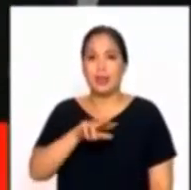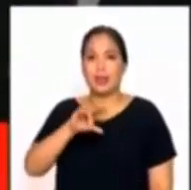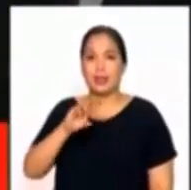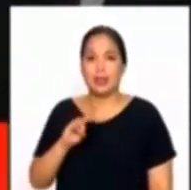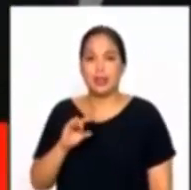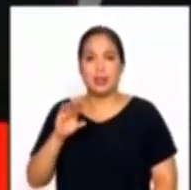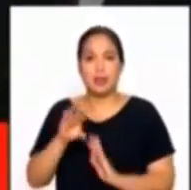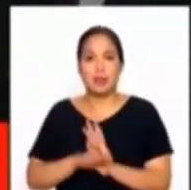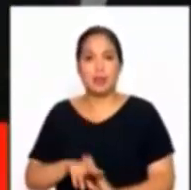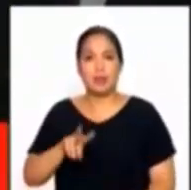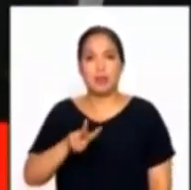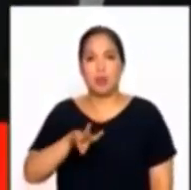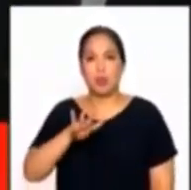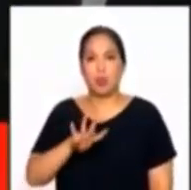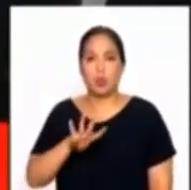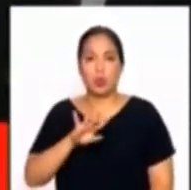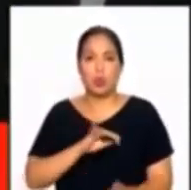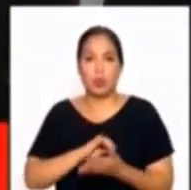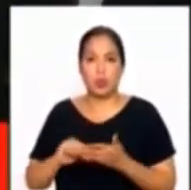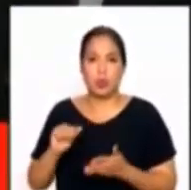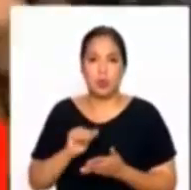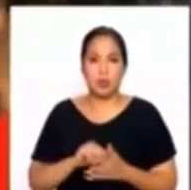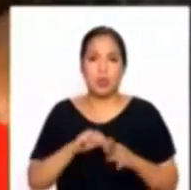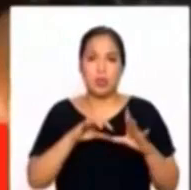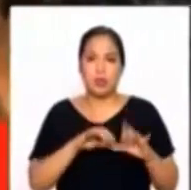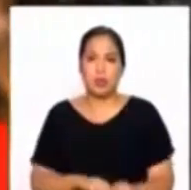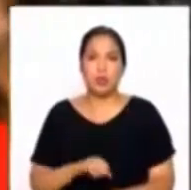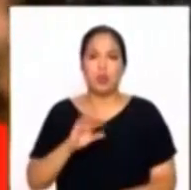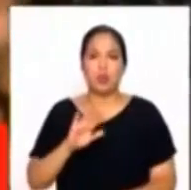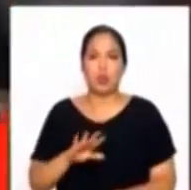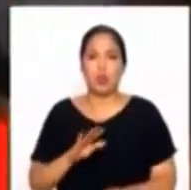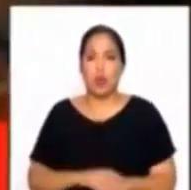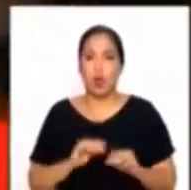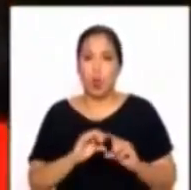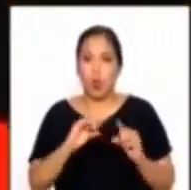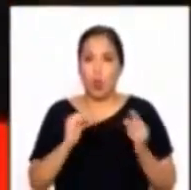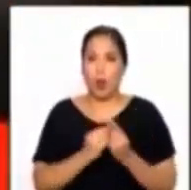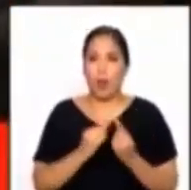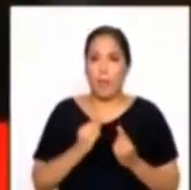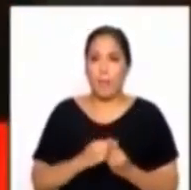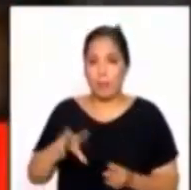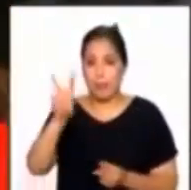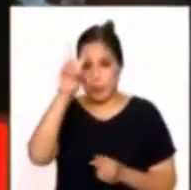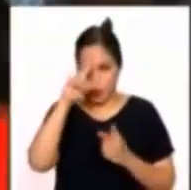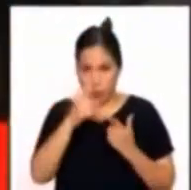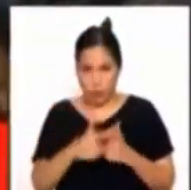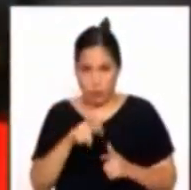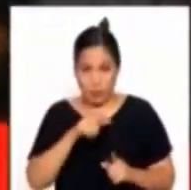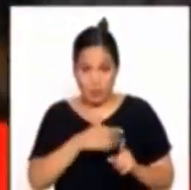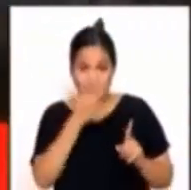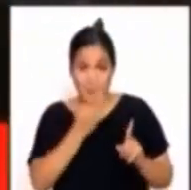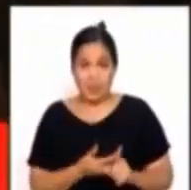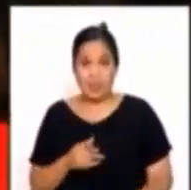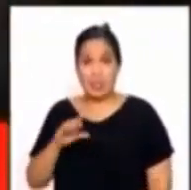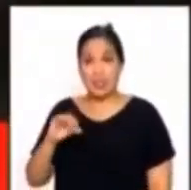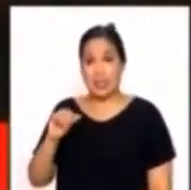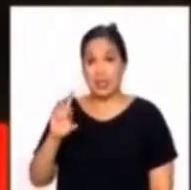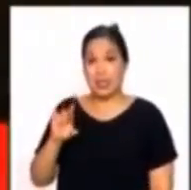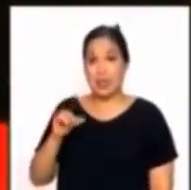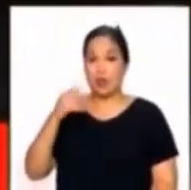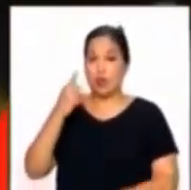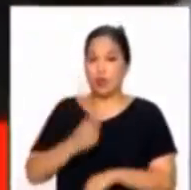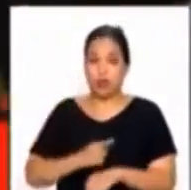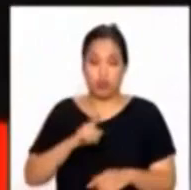24 meses. Por este caso de presuntos aportes ilegales a su partido Perú Libre, Cerrón Rojas es investigado por los presuntos delitos